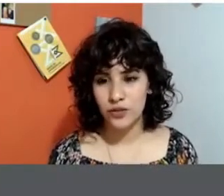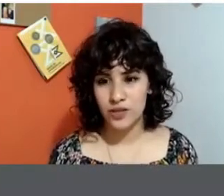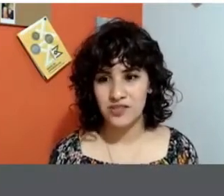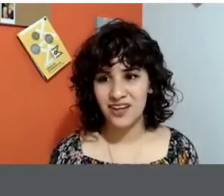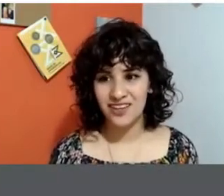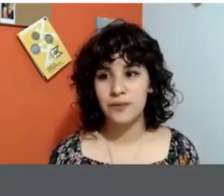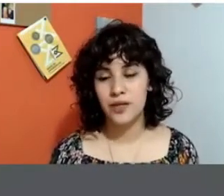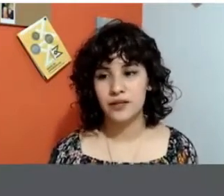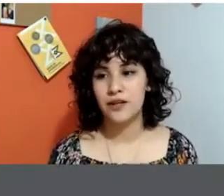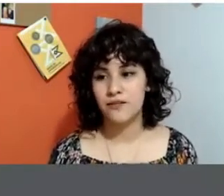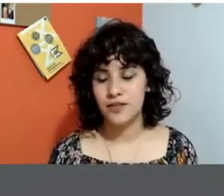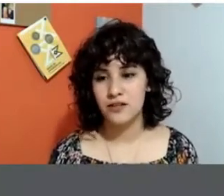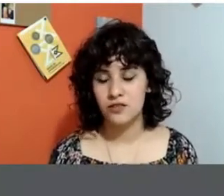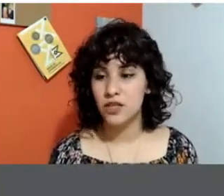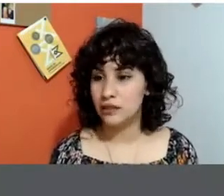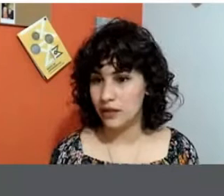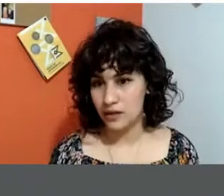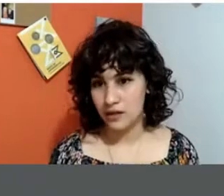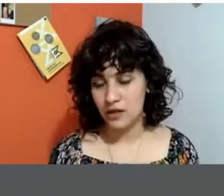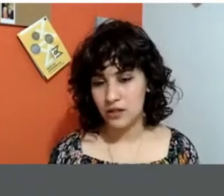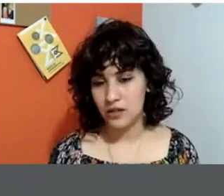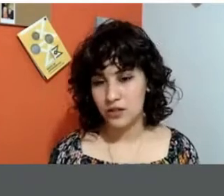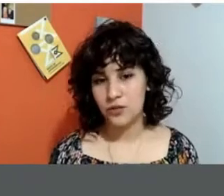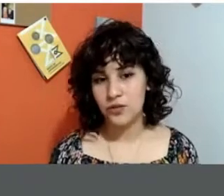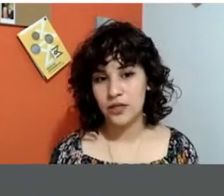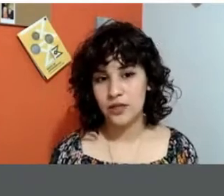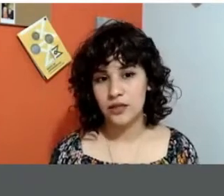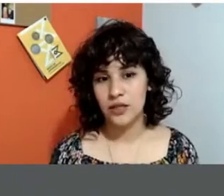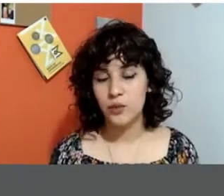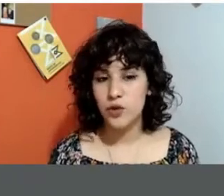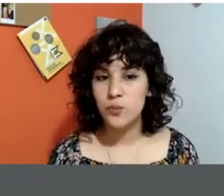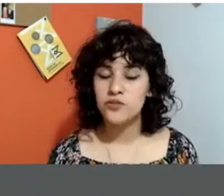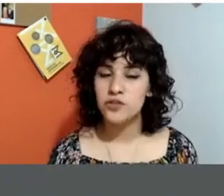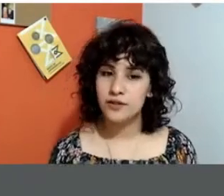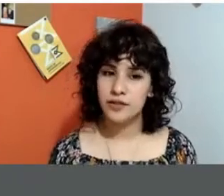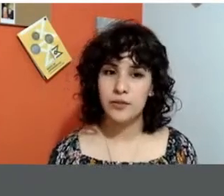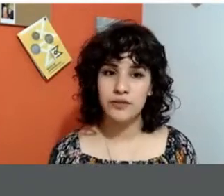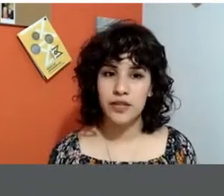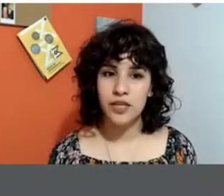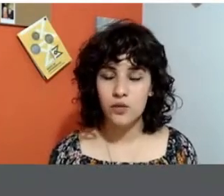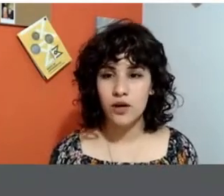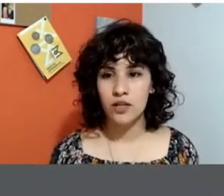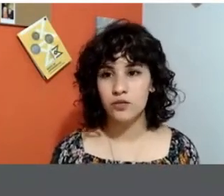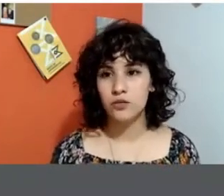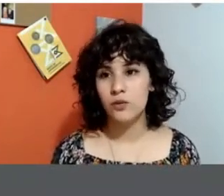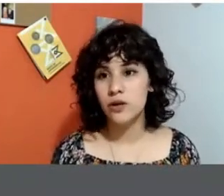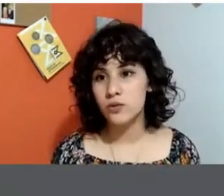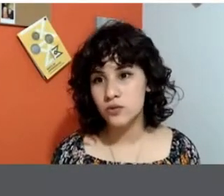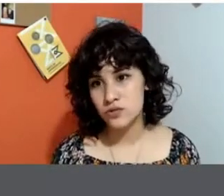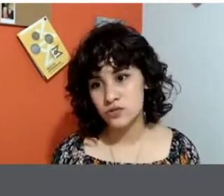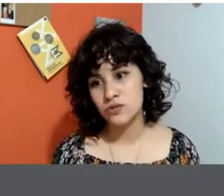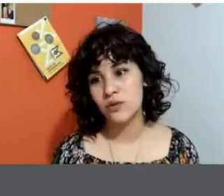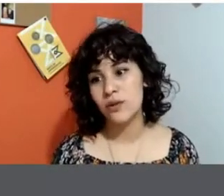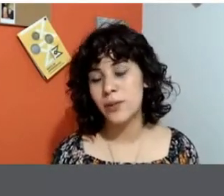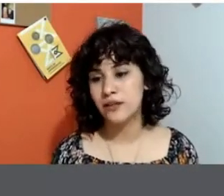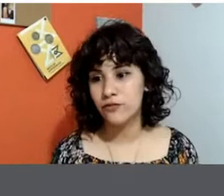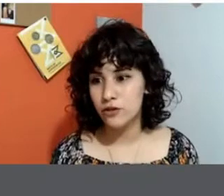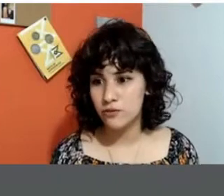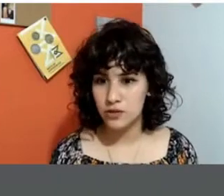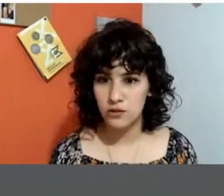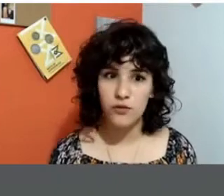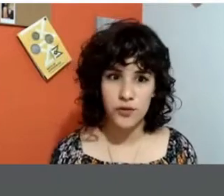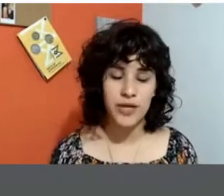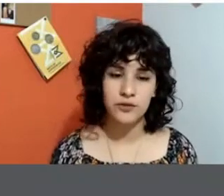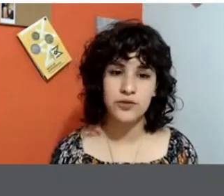proyectos de aprendizaje también a través de lo digital, ¿no? Que bueno, es posible de repente ir buscando nuevos recursos, nuevas